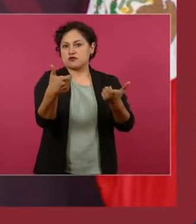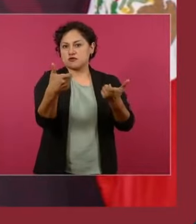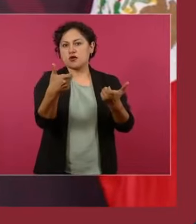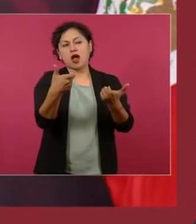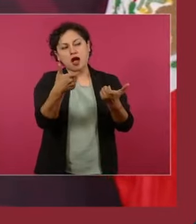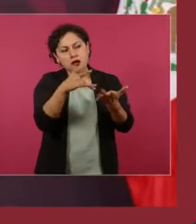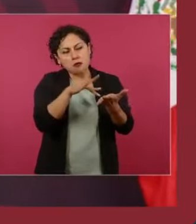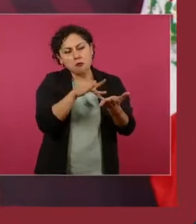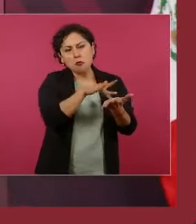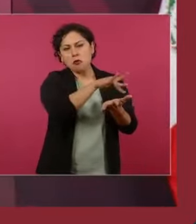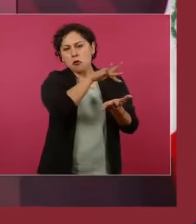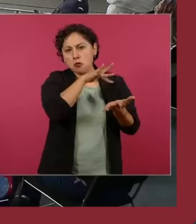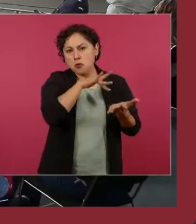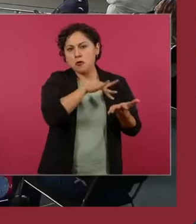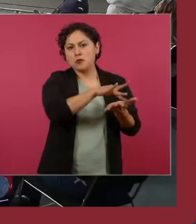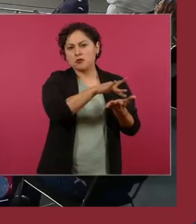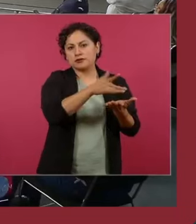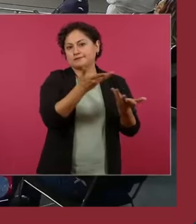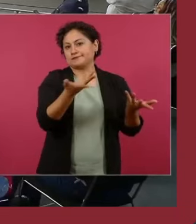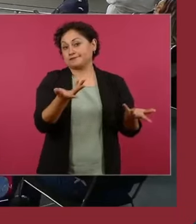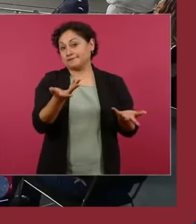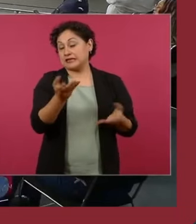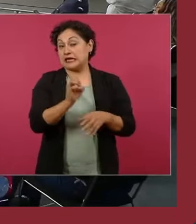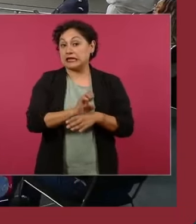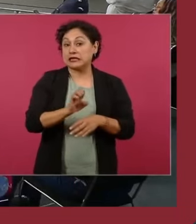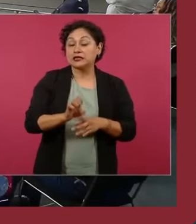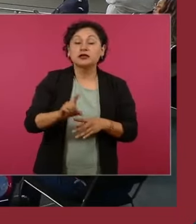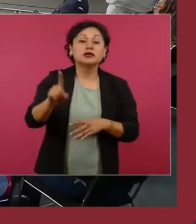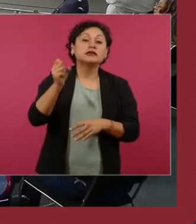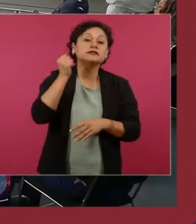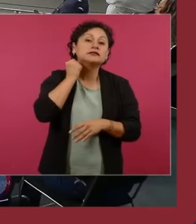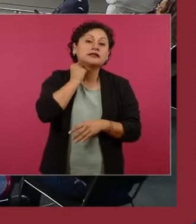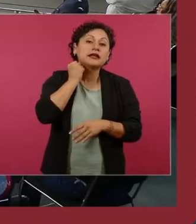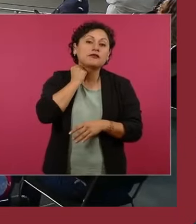Entonces, cuando un senador llega a su cargo,